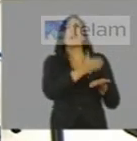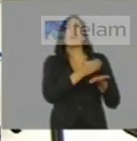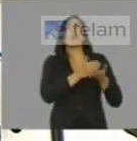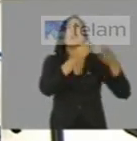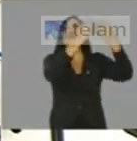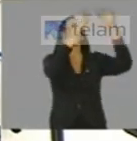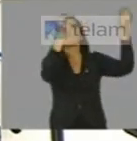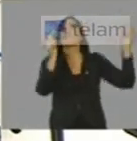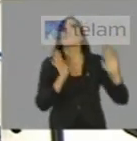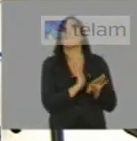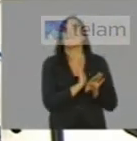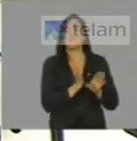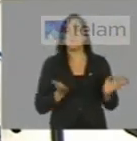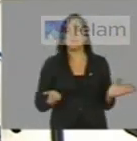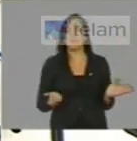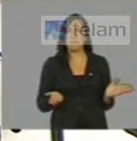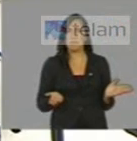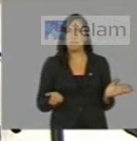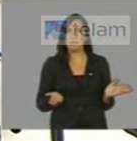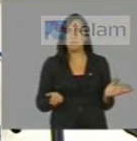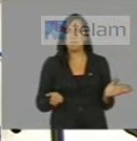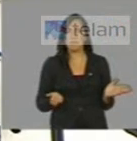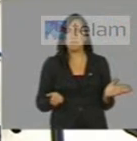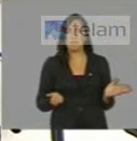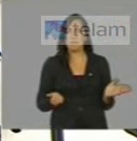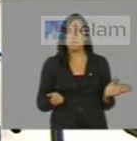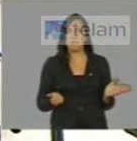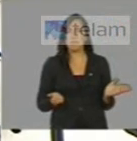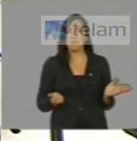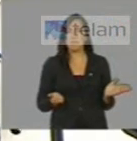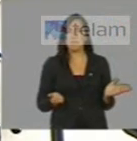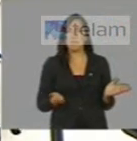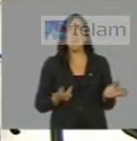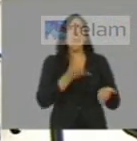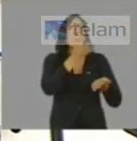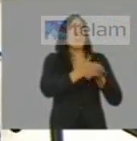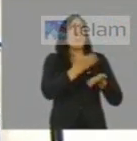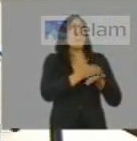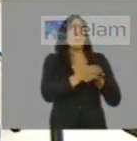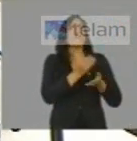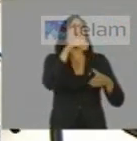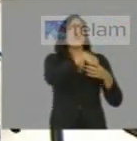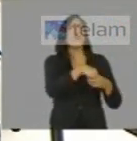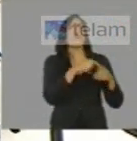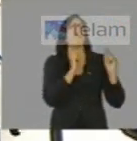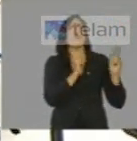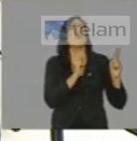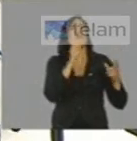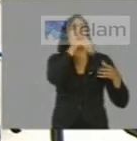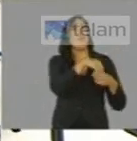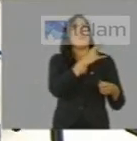Está fundado sobre una especie de derecho divino. El derecho divino del profesorado